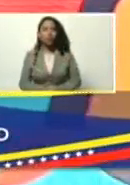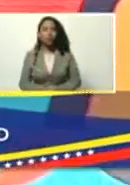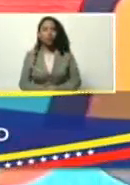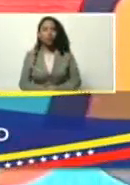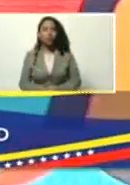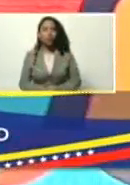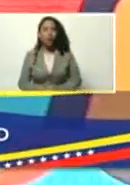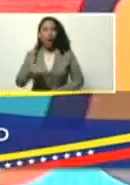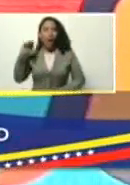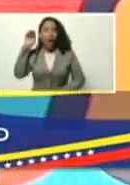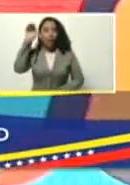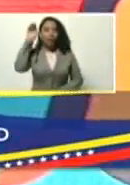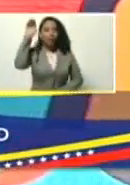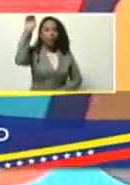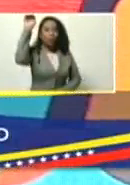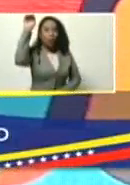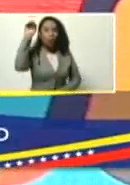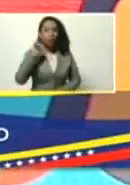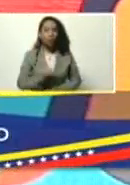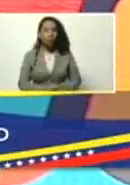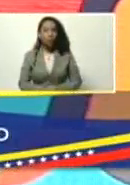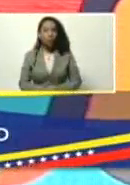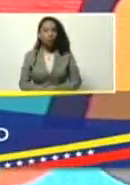el destino